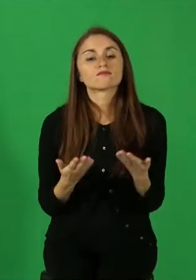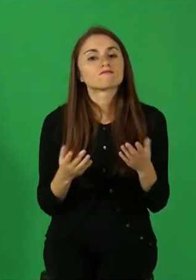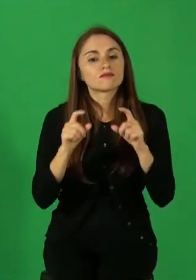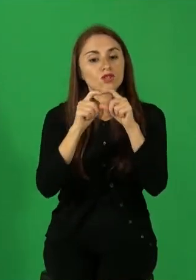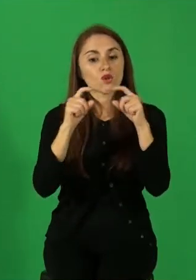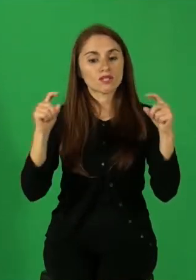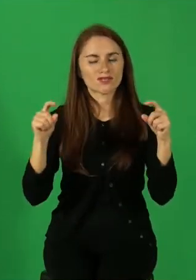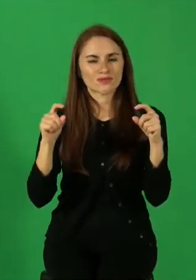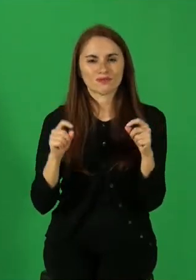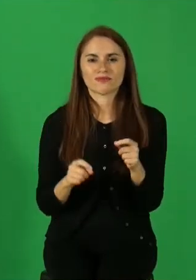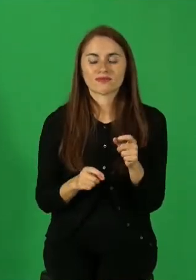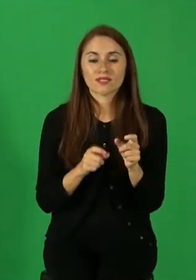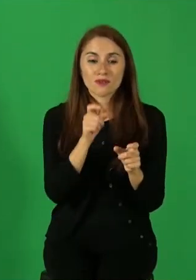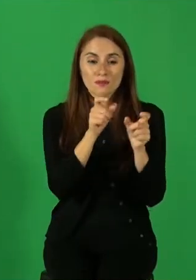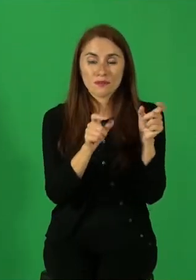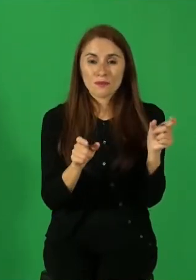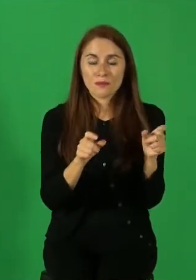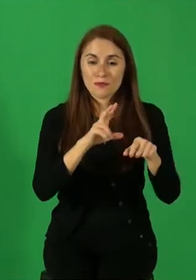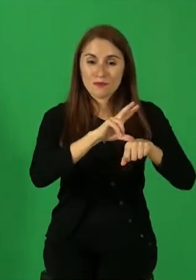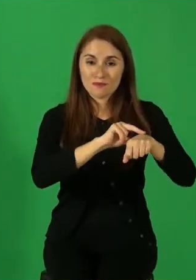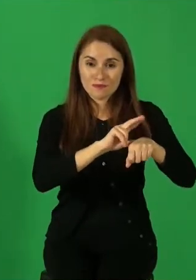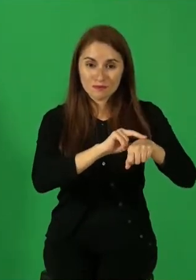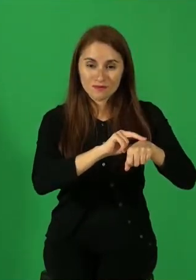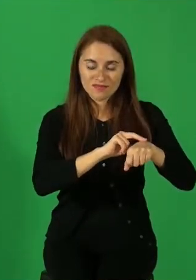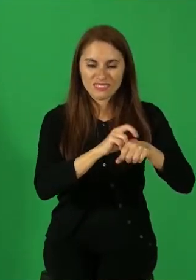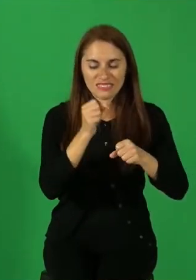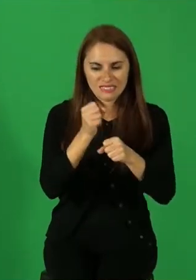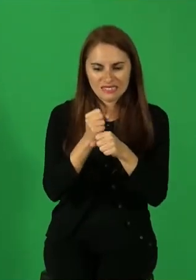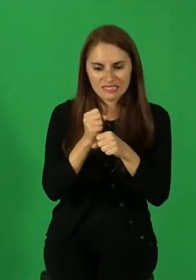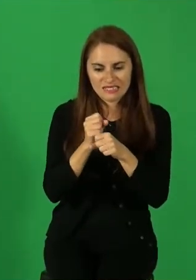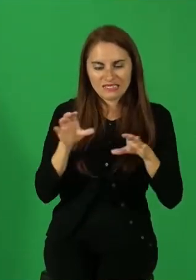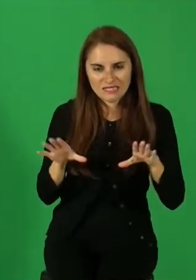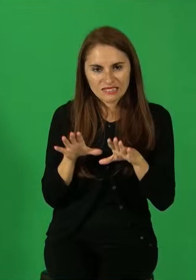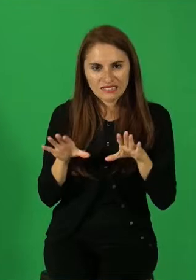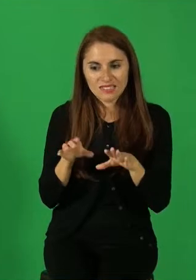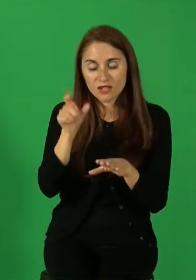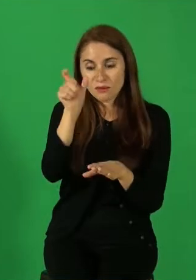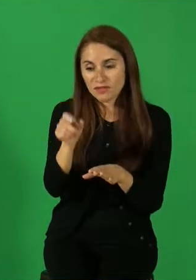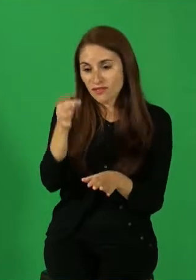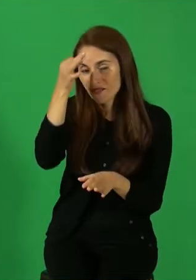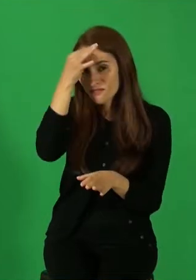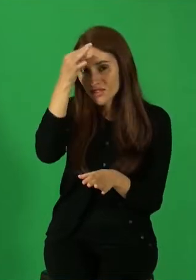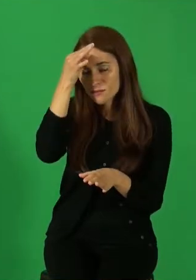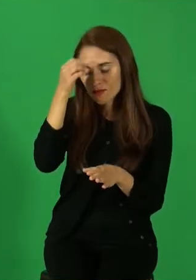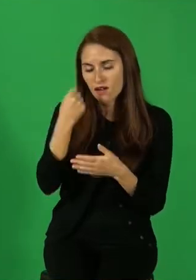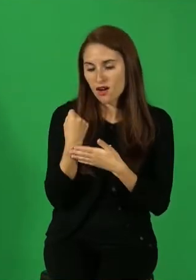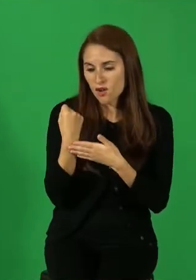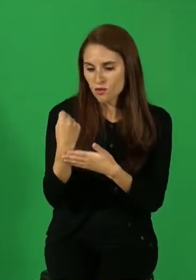los médicos trabajan para recuperar a los enfermos de la pandemia. ¿Ya?